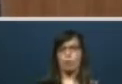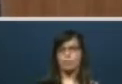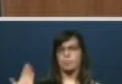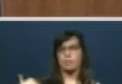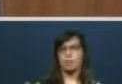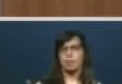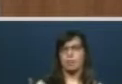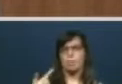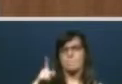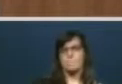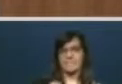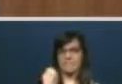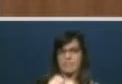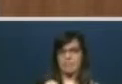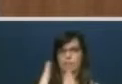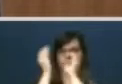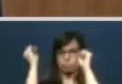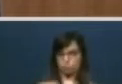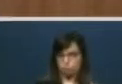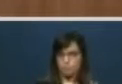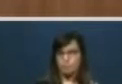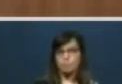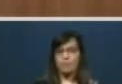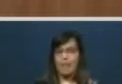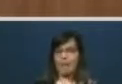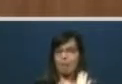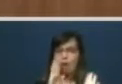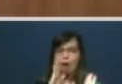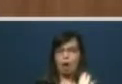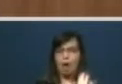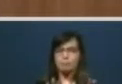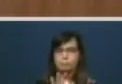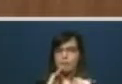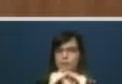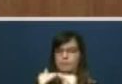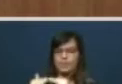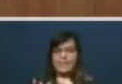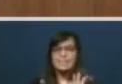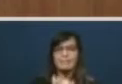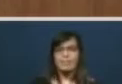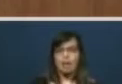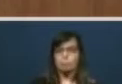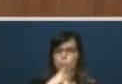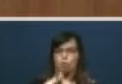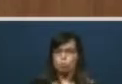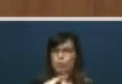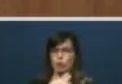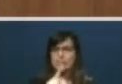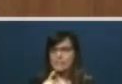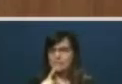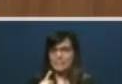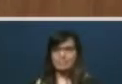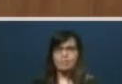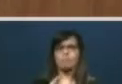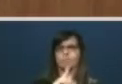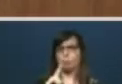mes de diciembre con la ley de medidas urgentes en materia de vivienda damos respuesta a la situación de especial dificultad prestando apoyo